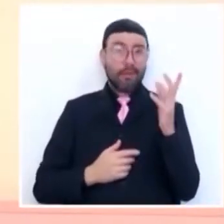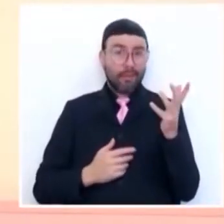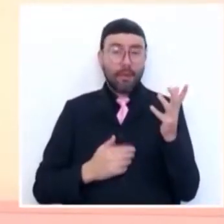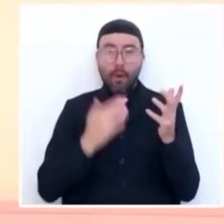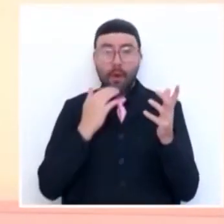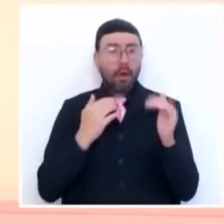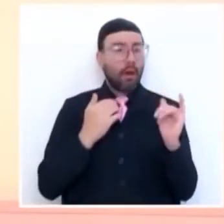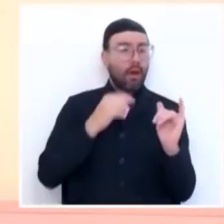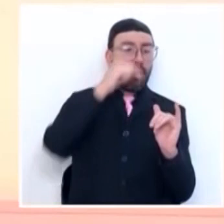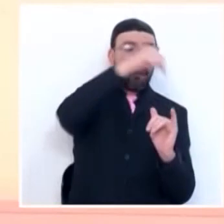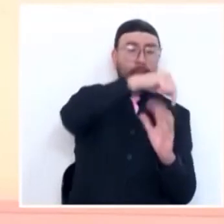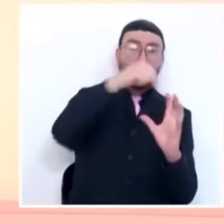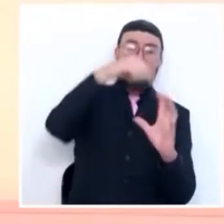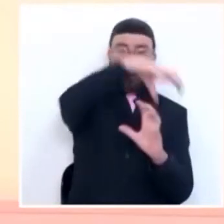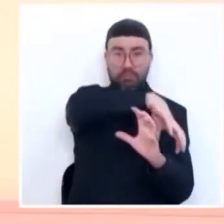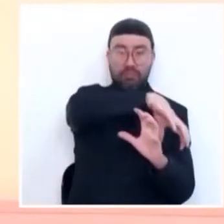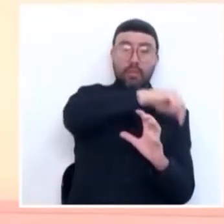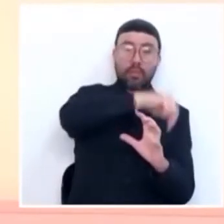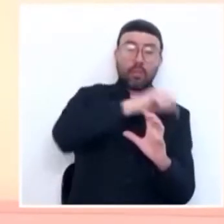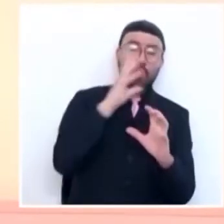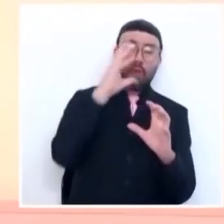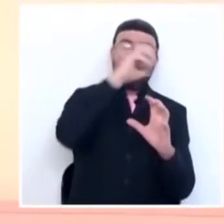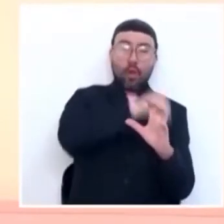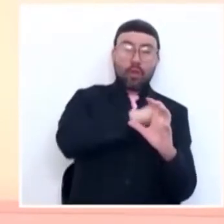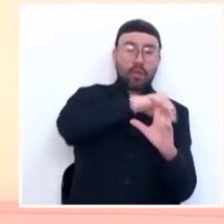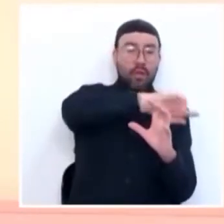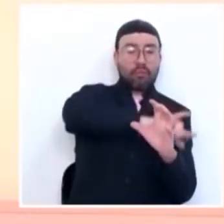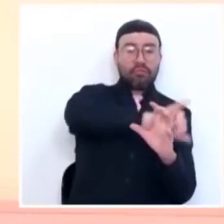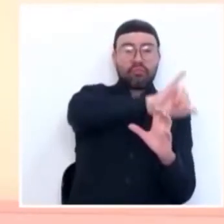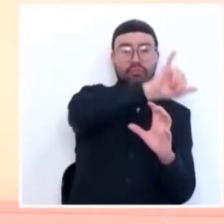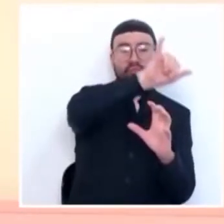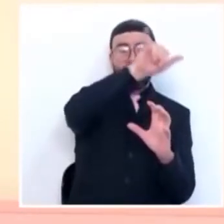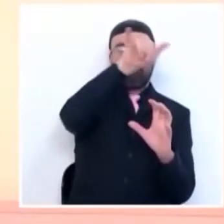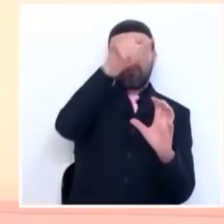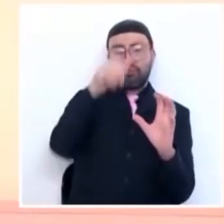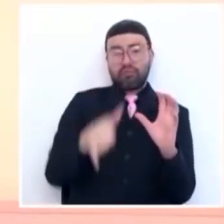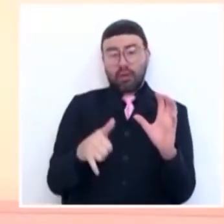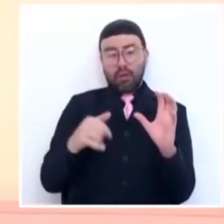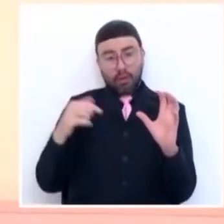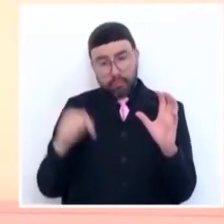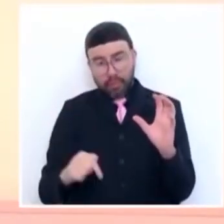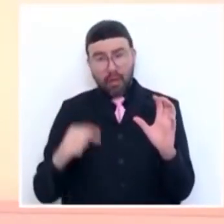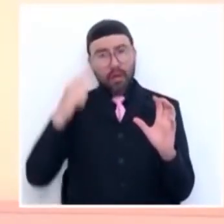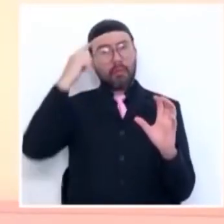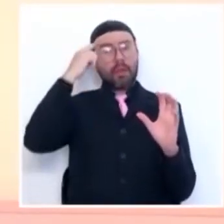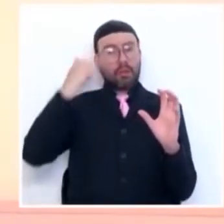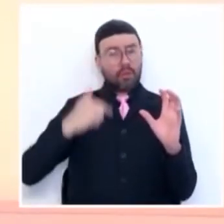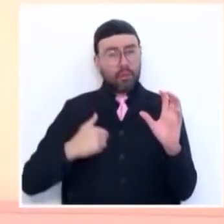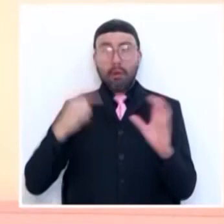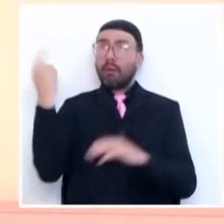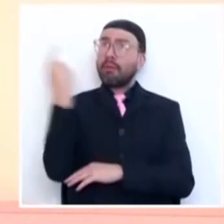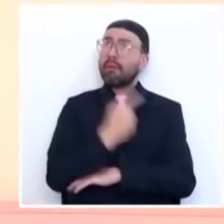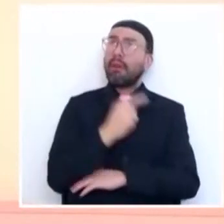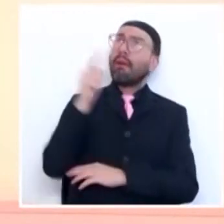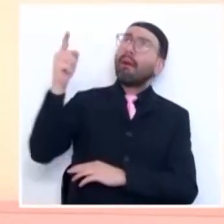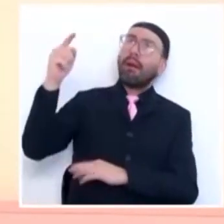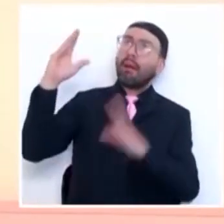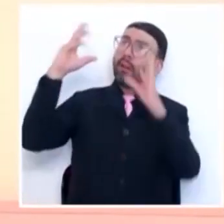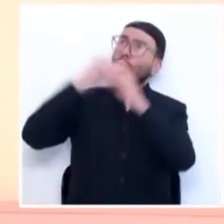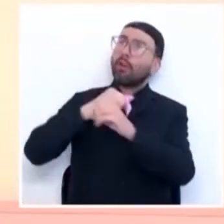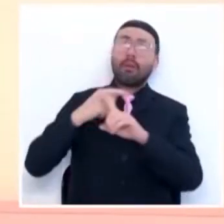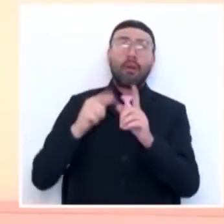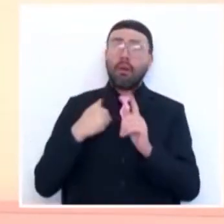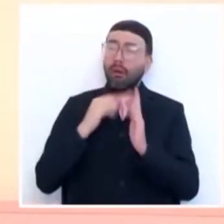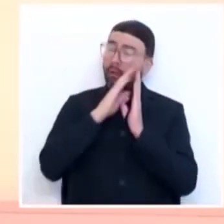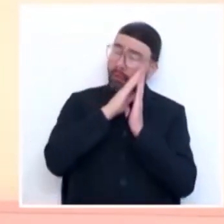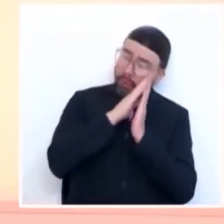allá es de noche, llevamos en el cuerpo la noción que era de día en el país de origen y no podemos dormir de noche. Eso se conoce